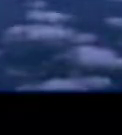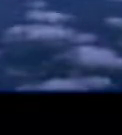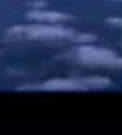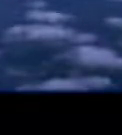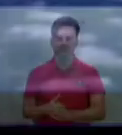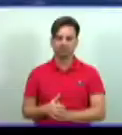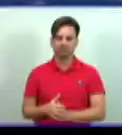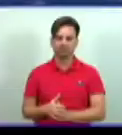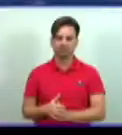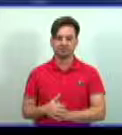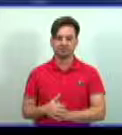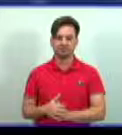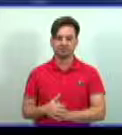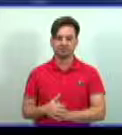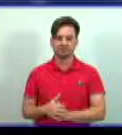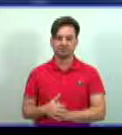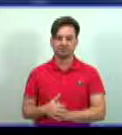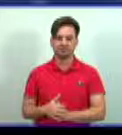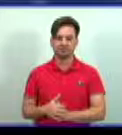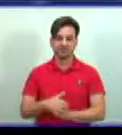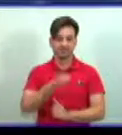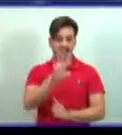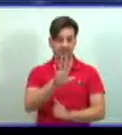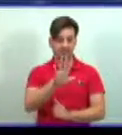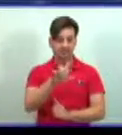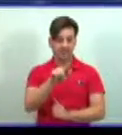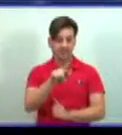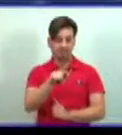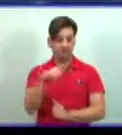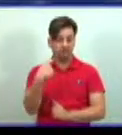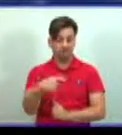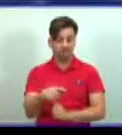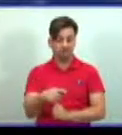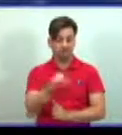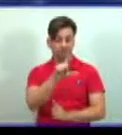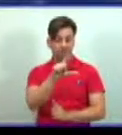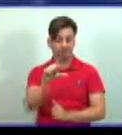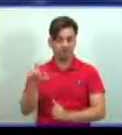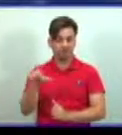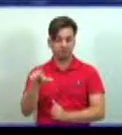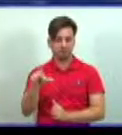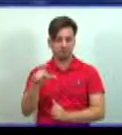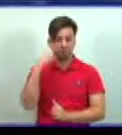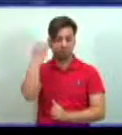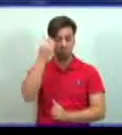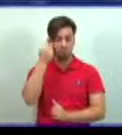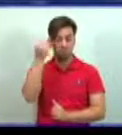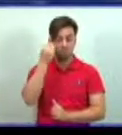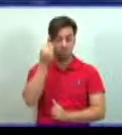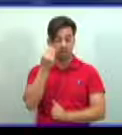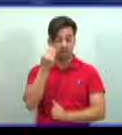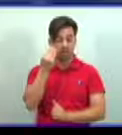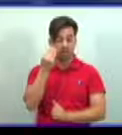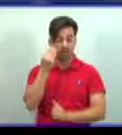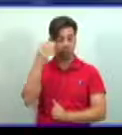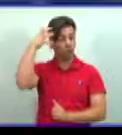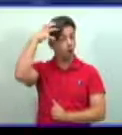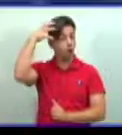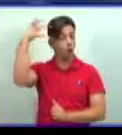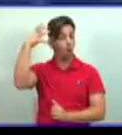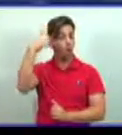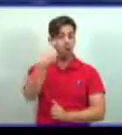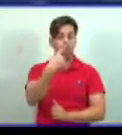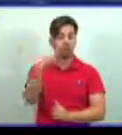Y por último te propongo, valora la actitud de aquellos gobiernos que se niegan a reducir la carga contaminante en la